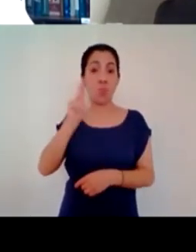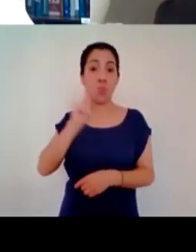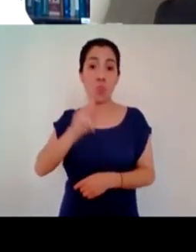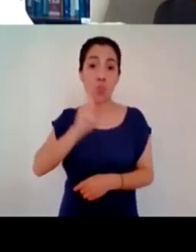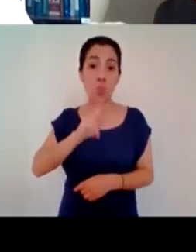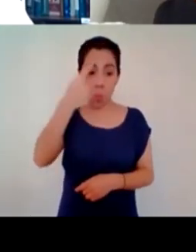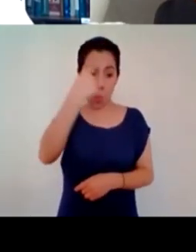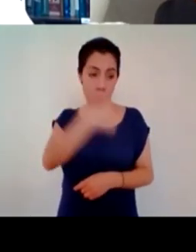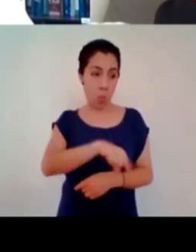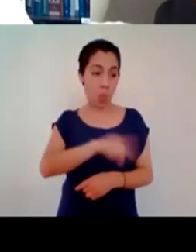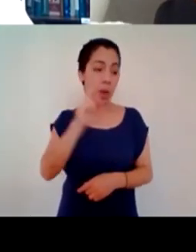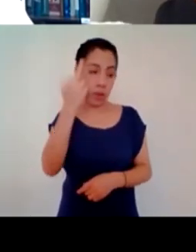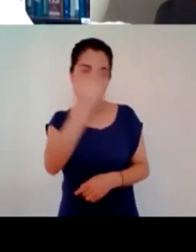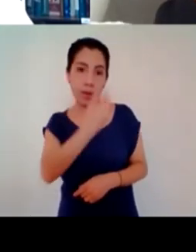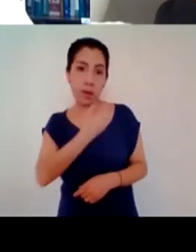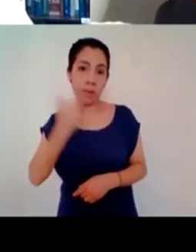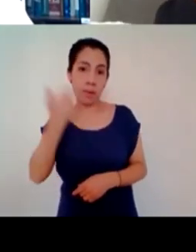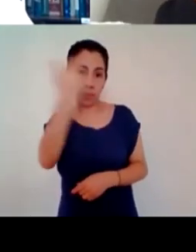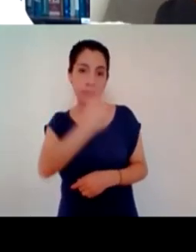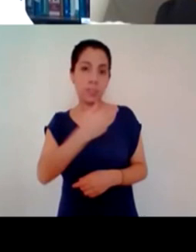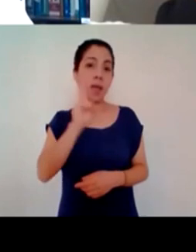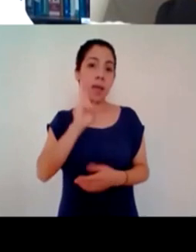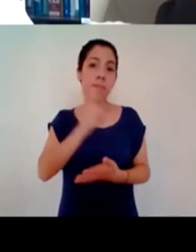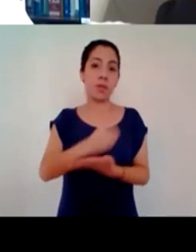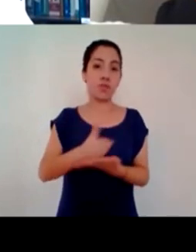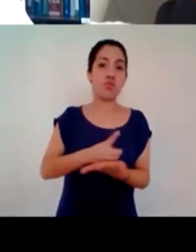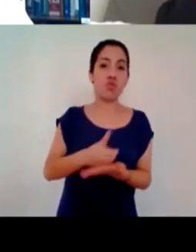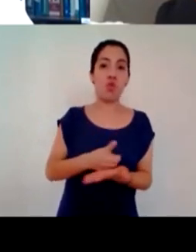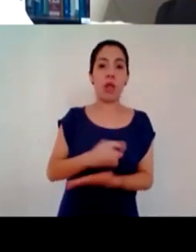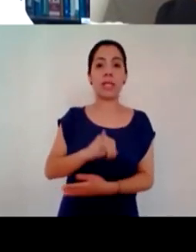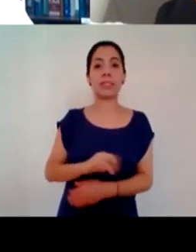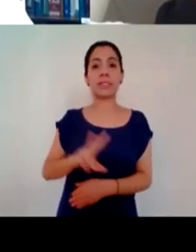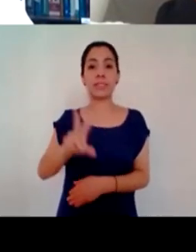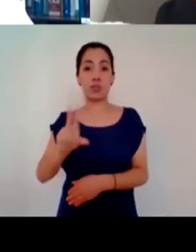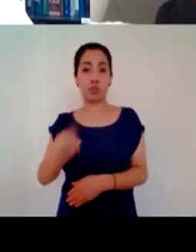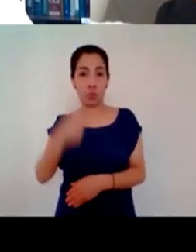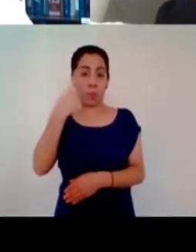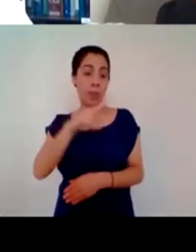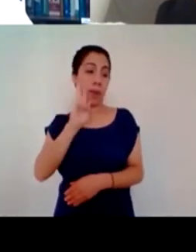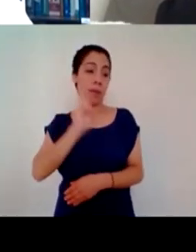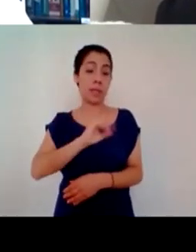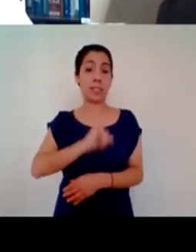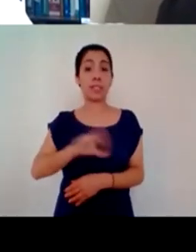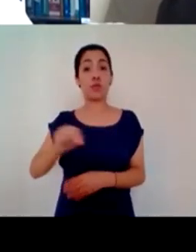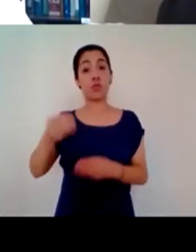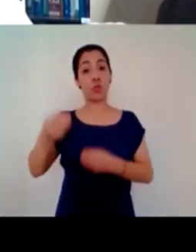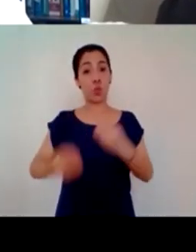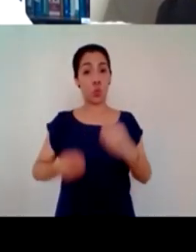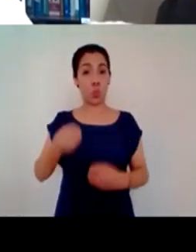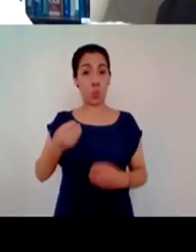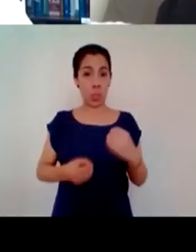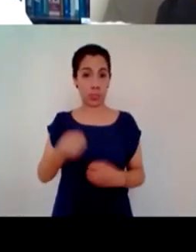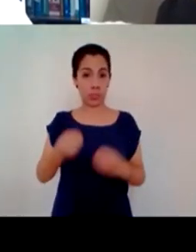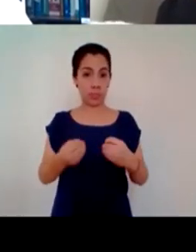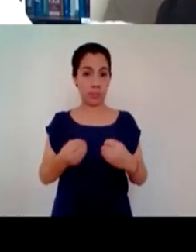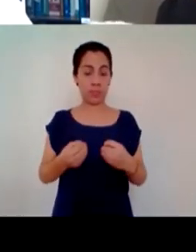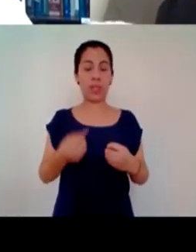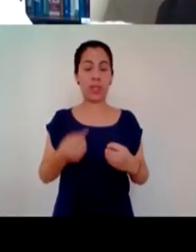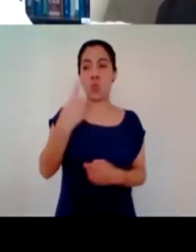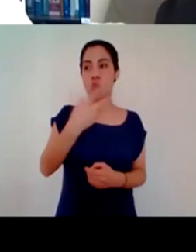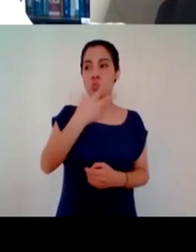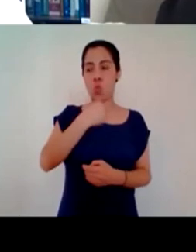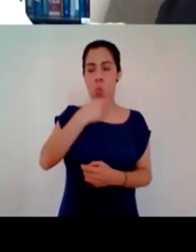seguir con su tratamiento y no ser sometidos al proceso judicial. Y nos decía el juez, que era un hombre